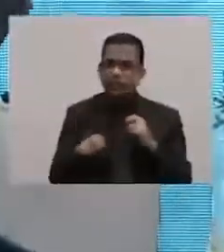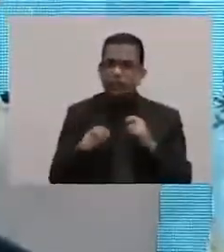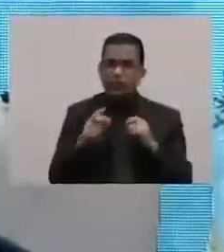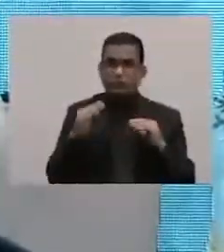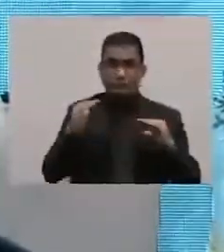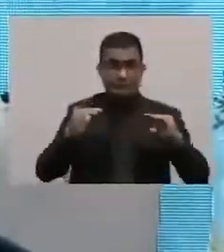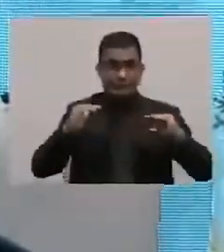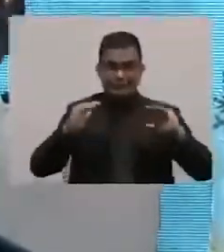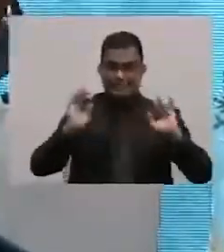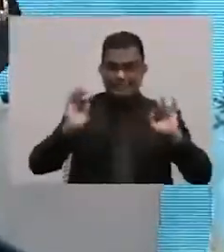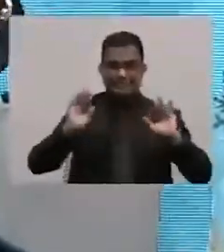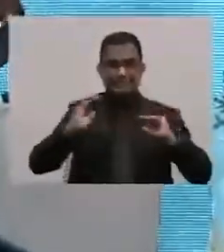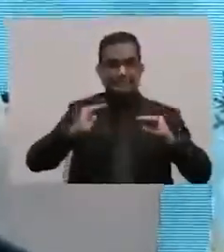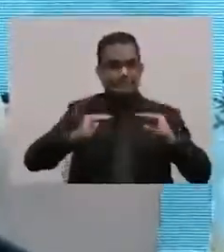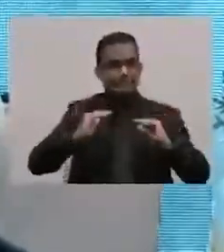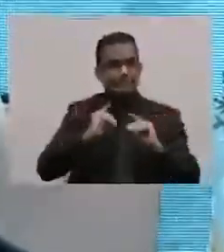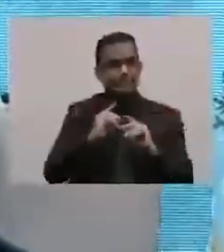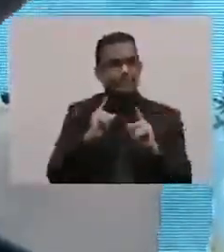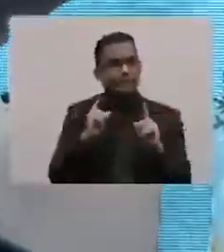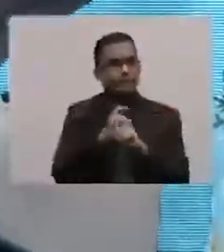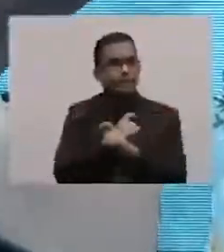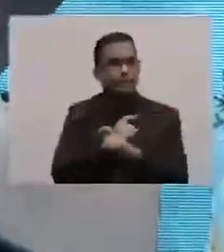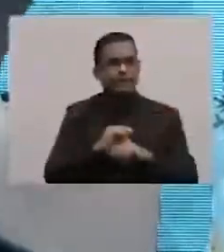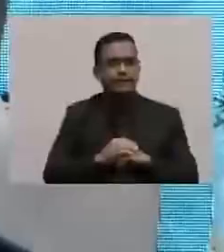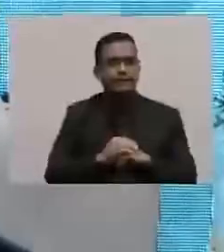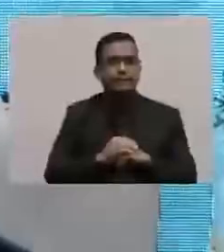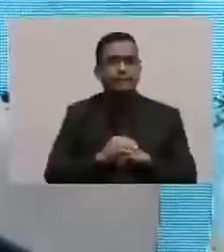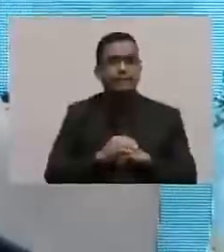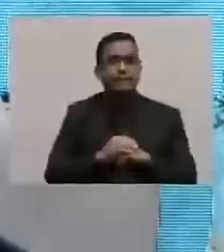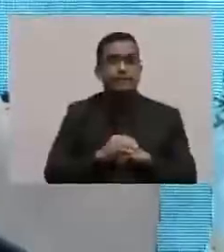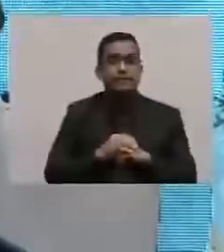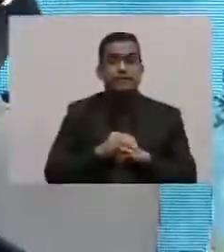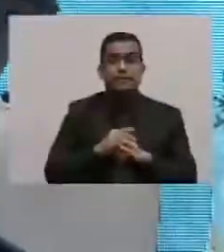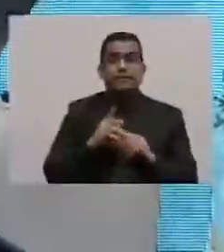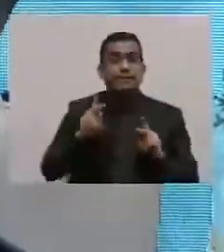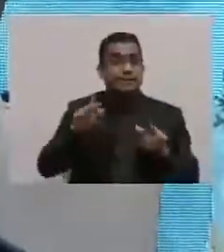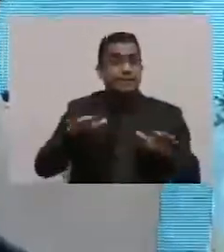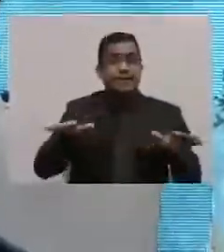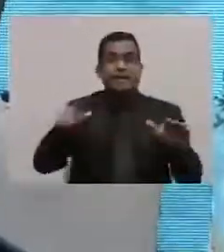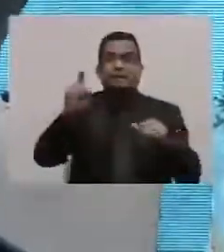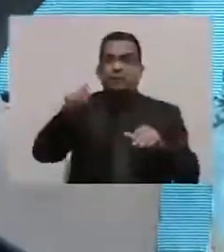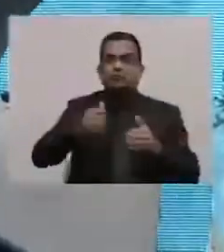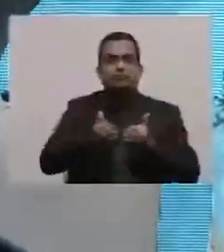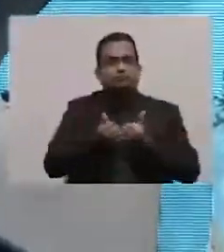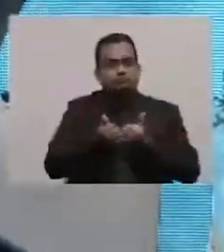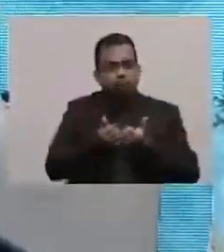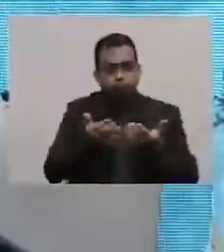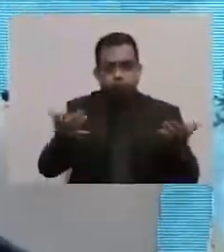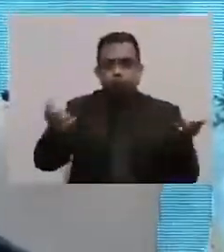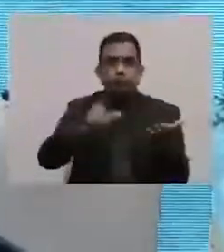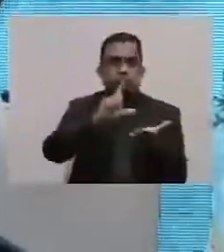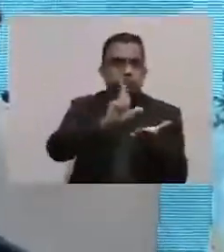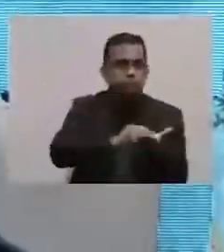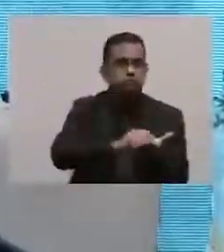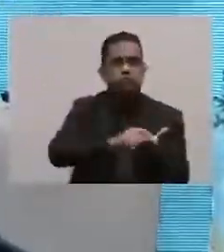un equilibrio complicado. El Estado debe garantizar multiplicidad y diversidad de medios en la sociedad.